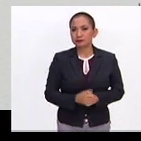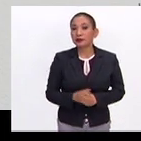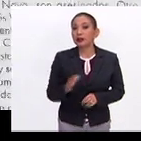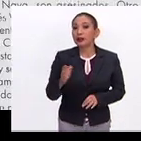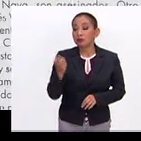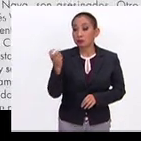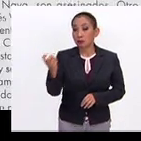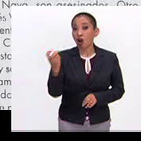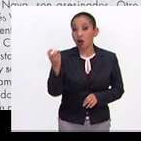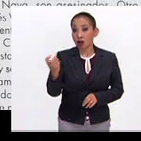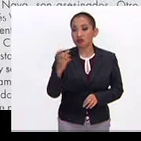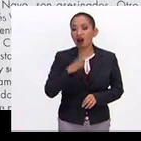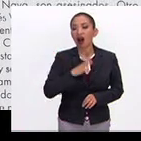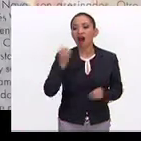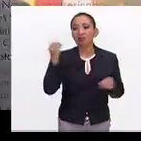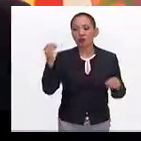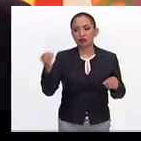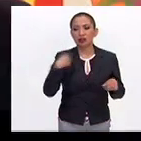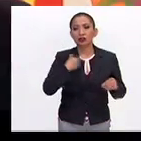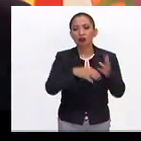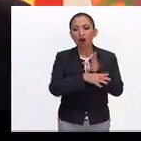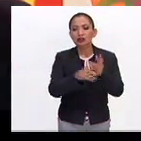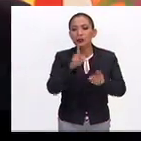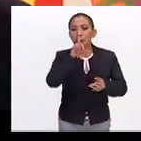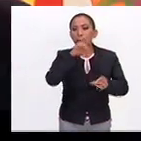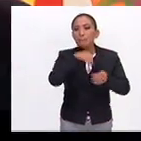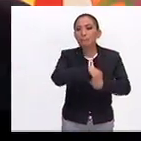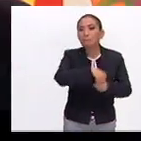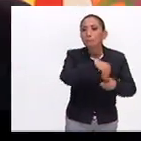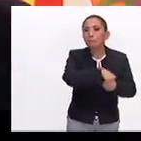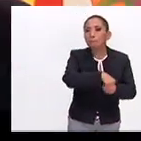Es por eso que hay tantos secretos,